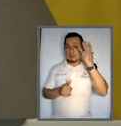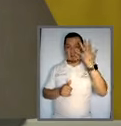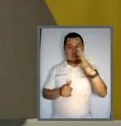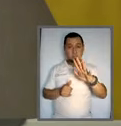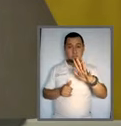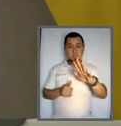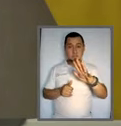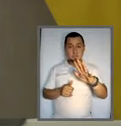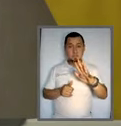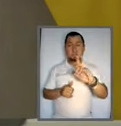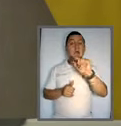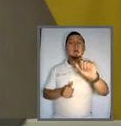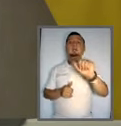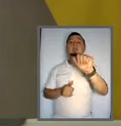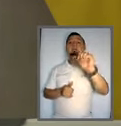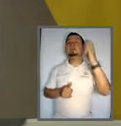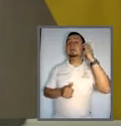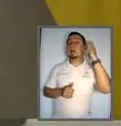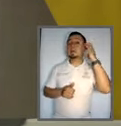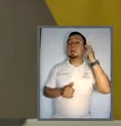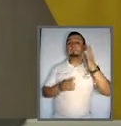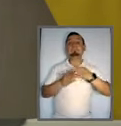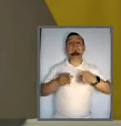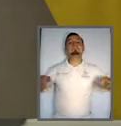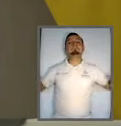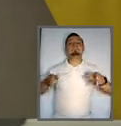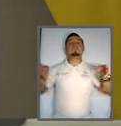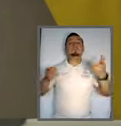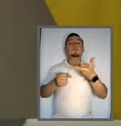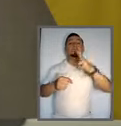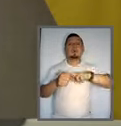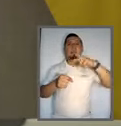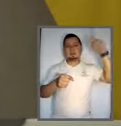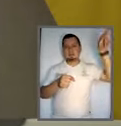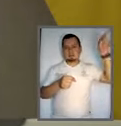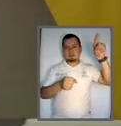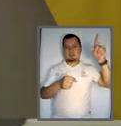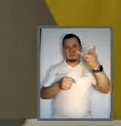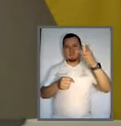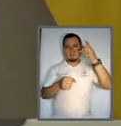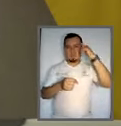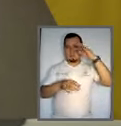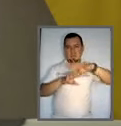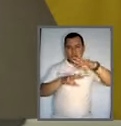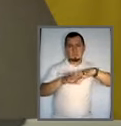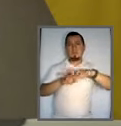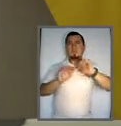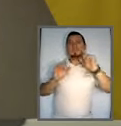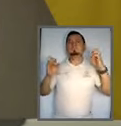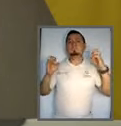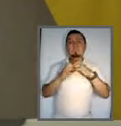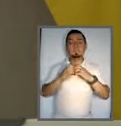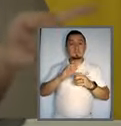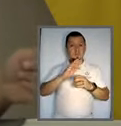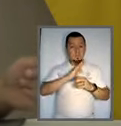camas? 16 al final ya. Perdón, 16 camas en el hospital del preventivo, que están listas para atender cualquier caso. Lo que no